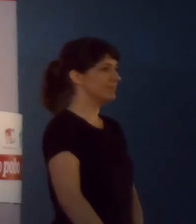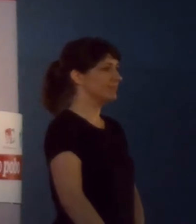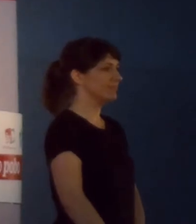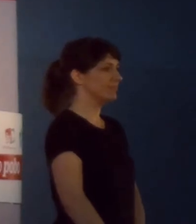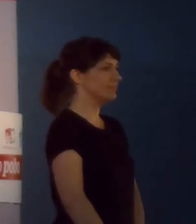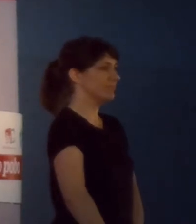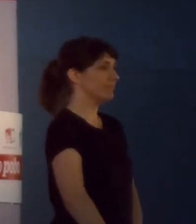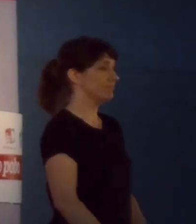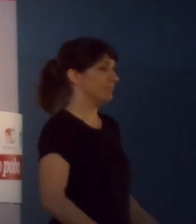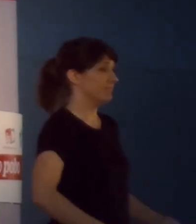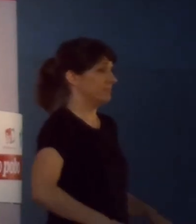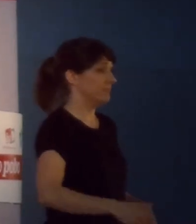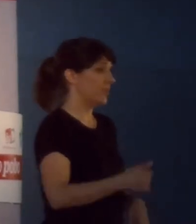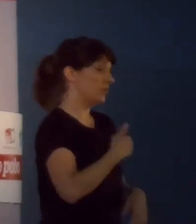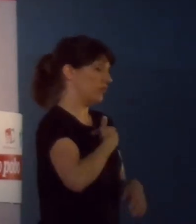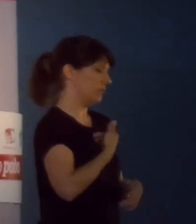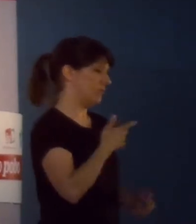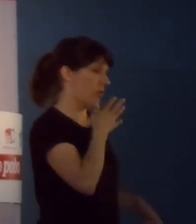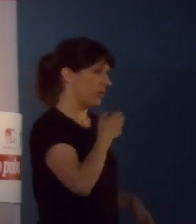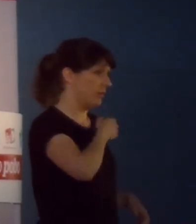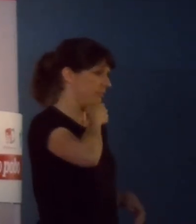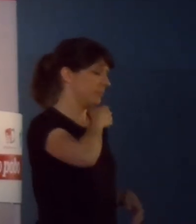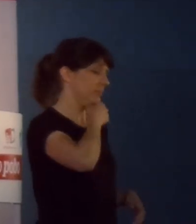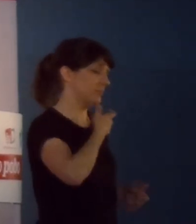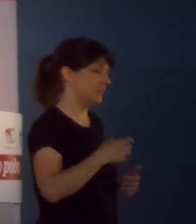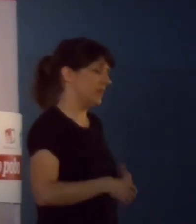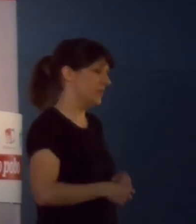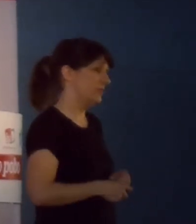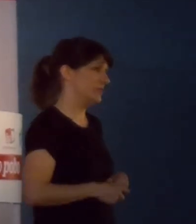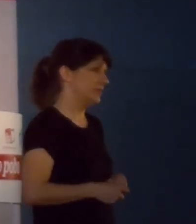E eu, a mín, que xa son bello,